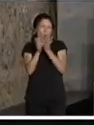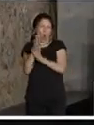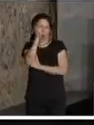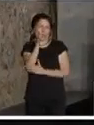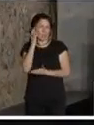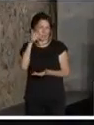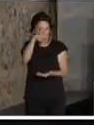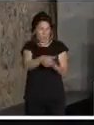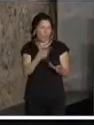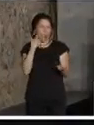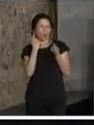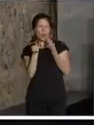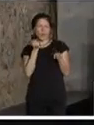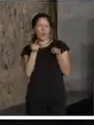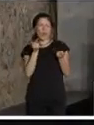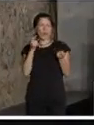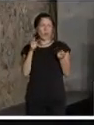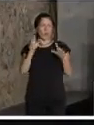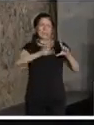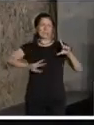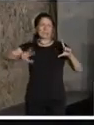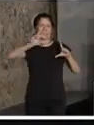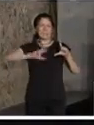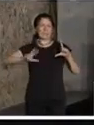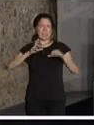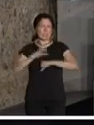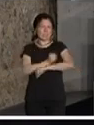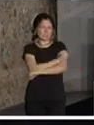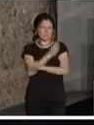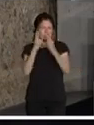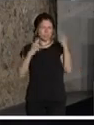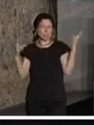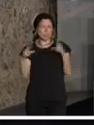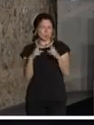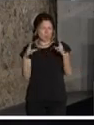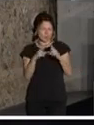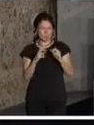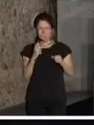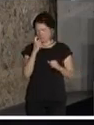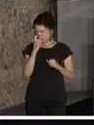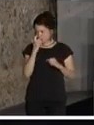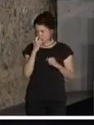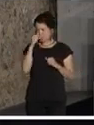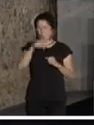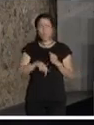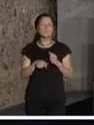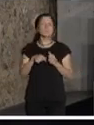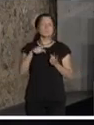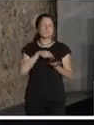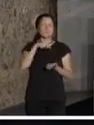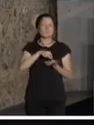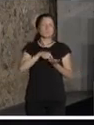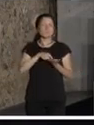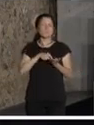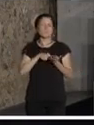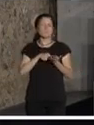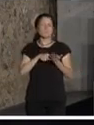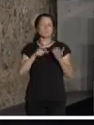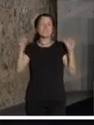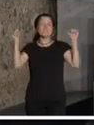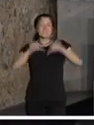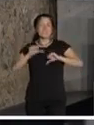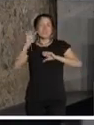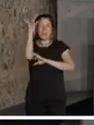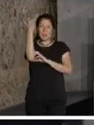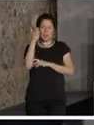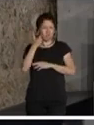malos compañeros de la coordinadora estatal del ferrocarril público y social Hoy hay que incidir en que la crisis climática es